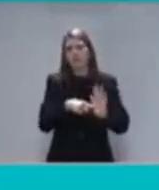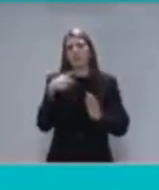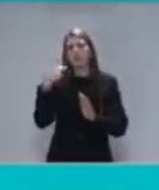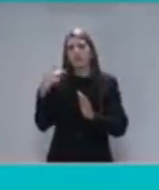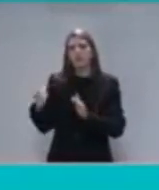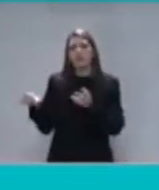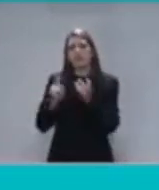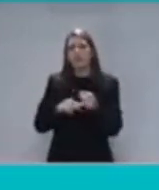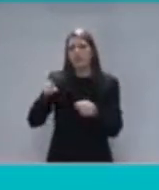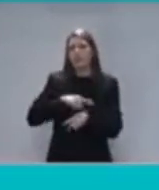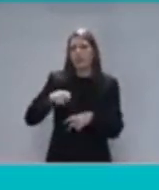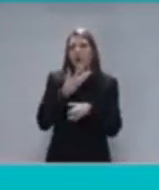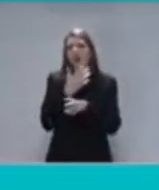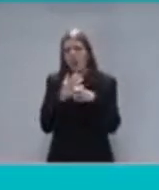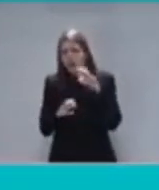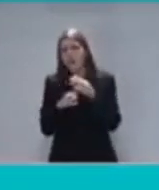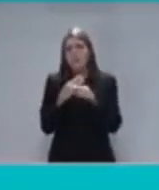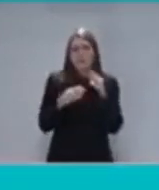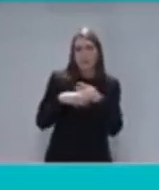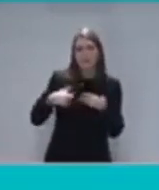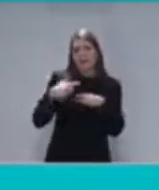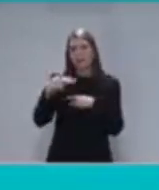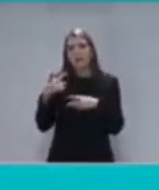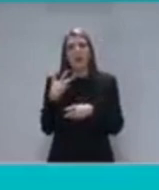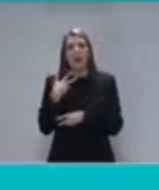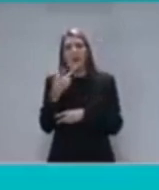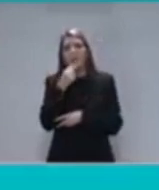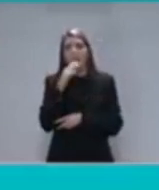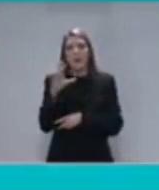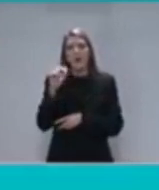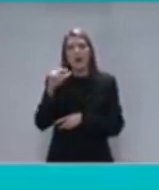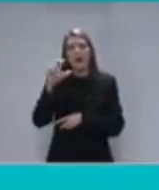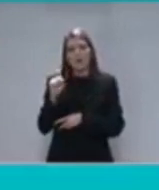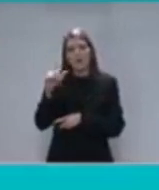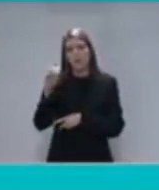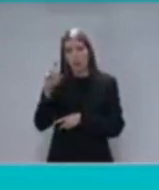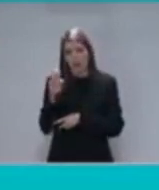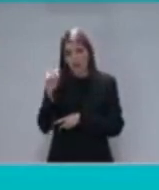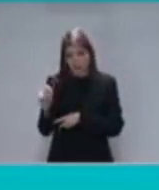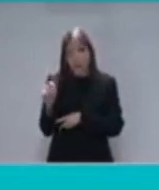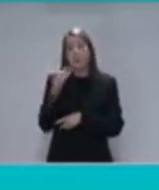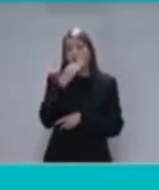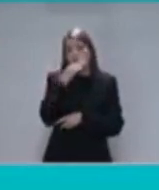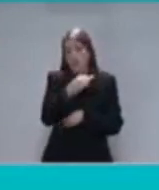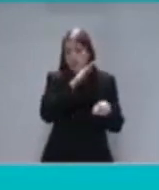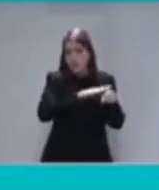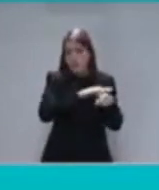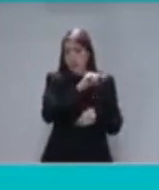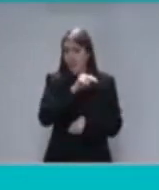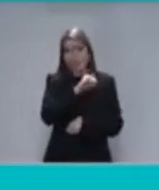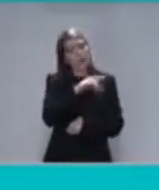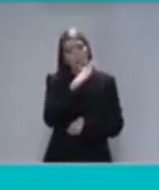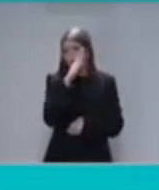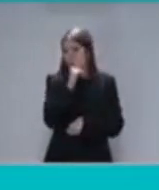bienes y el origen de la riqueza que posee el señor Carlos Loret de Mola, socios y familiares, se le informa que el INAI no cuenta